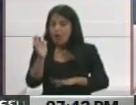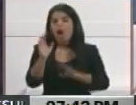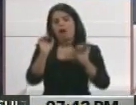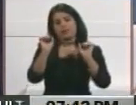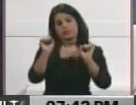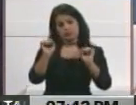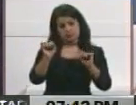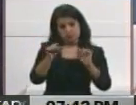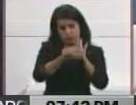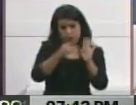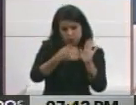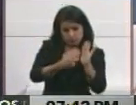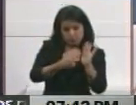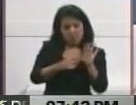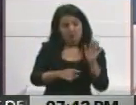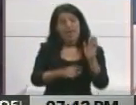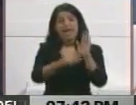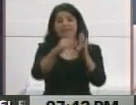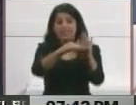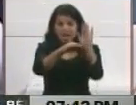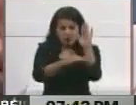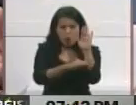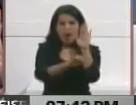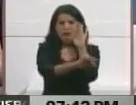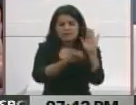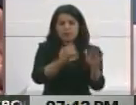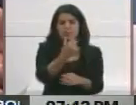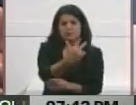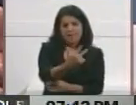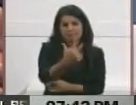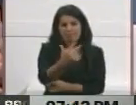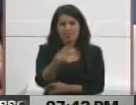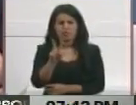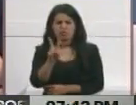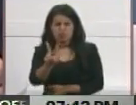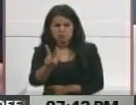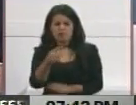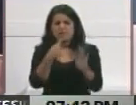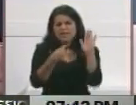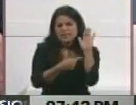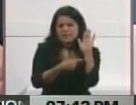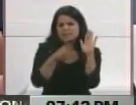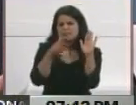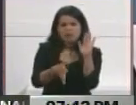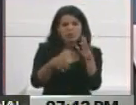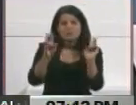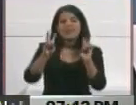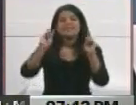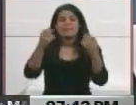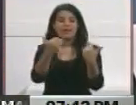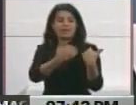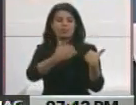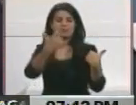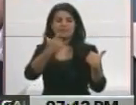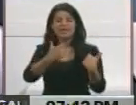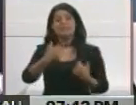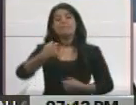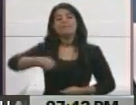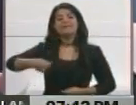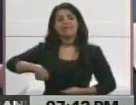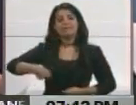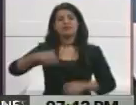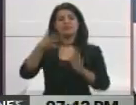la Constitución habla de la responsabilidad presidencial en materia de Derechos Humanos